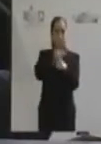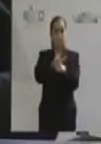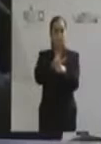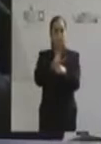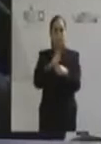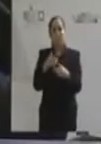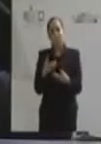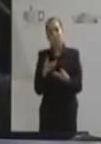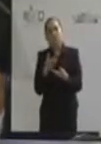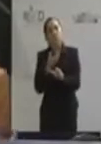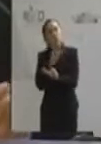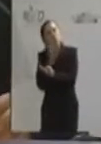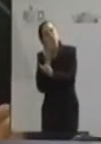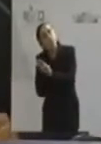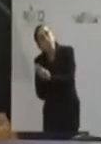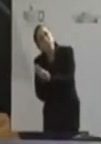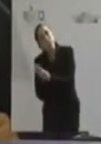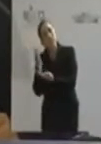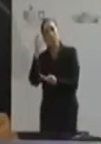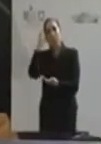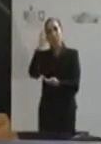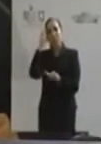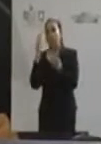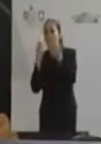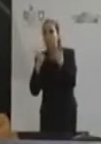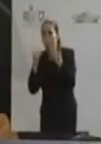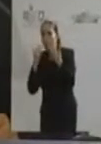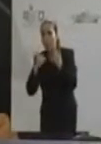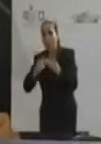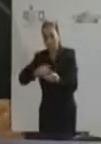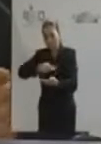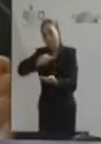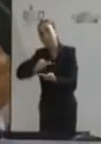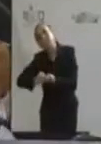Atendidos en la recepción de un hospital.